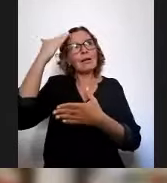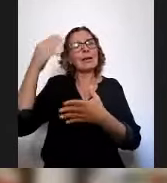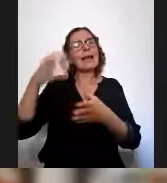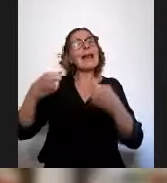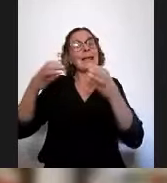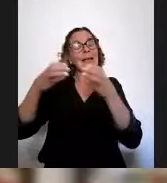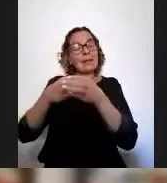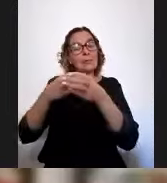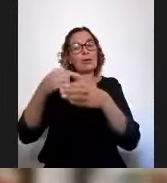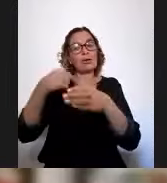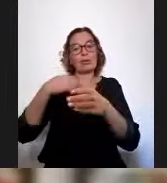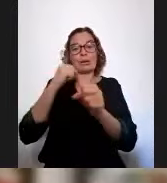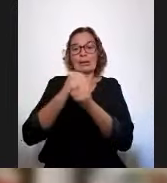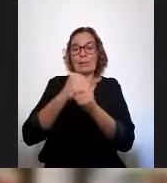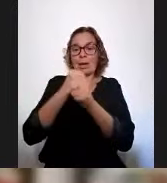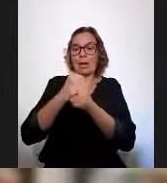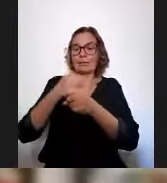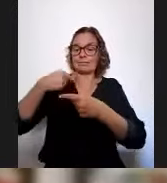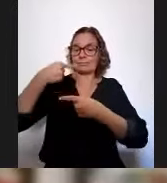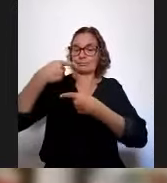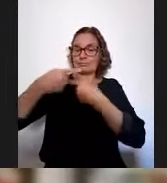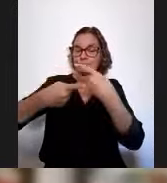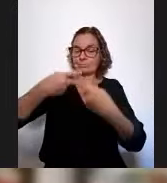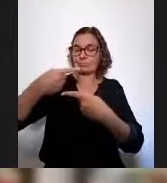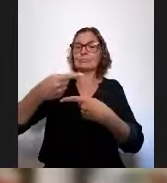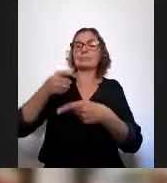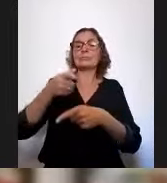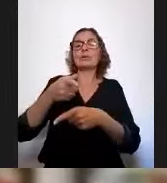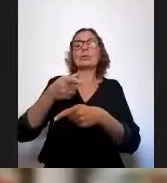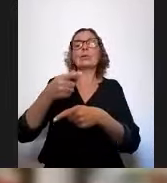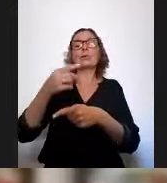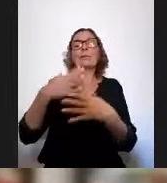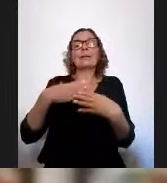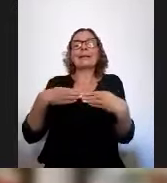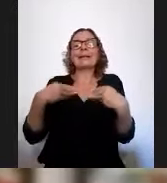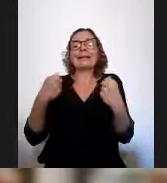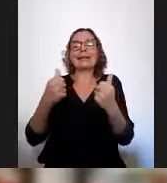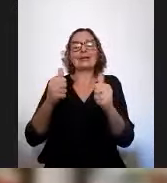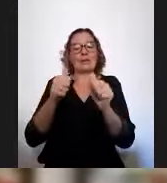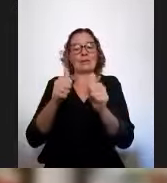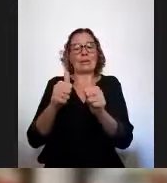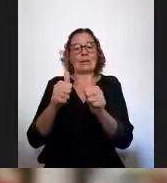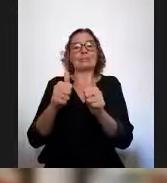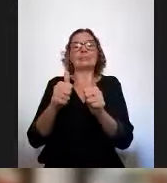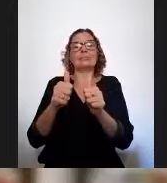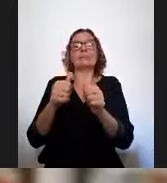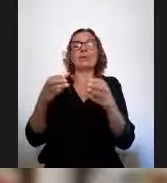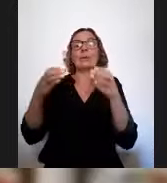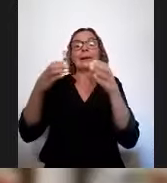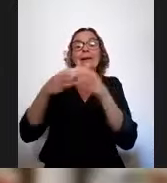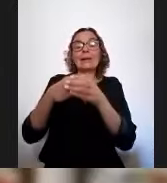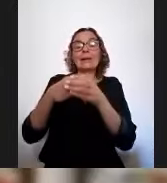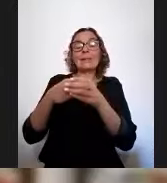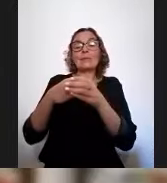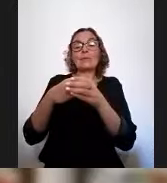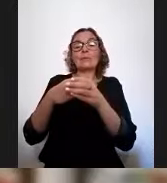con el cual voy a llevar adelante el emprendimiento me siento bien. Y es un equipo que tiene que ser